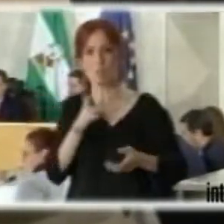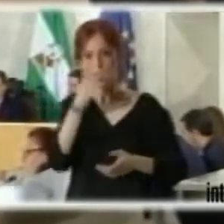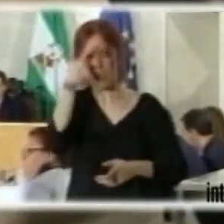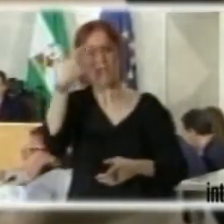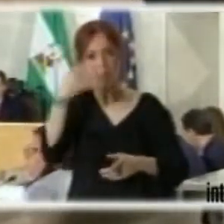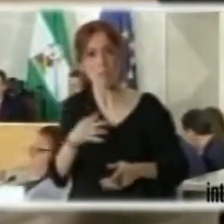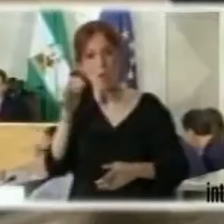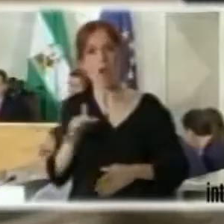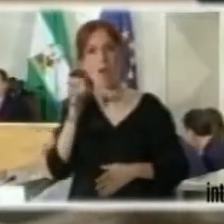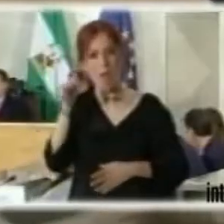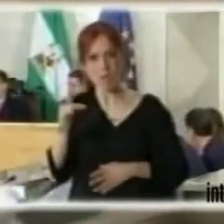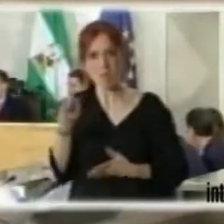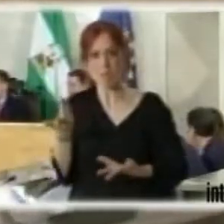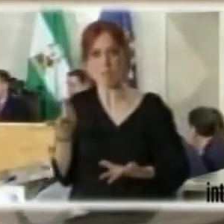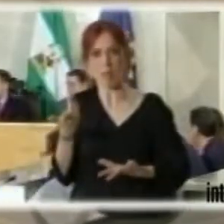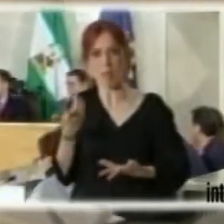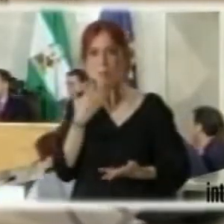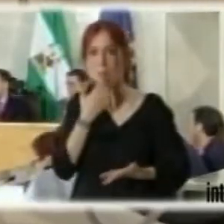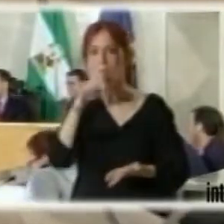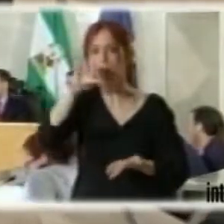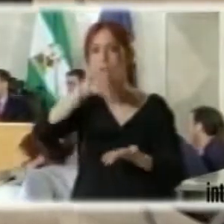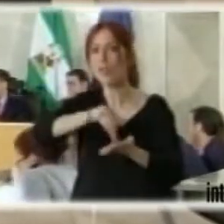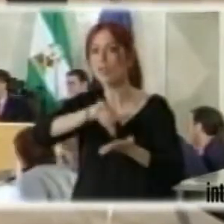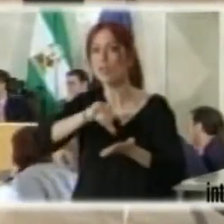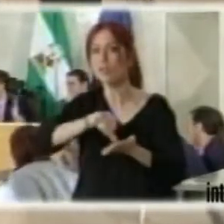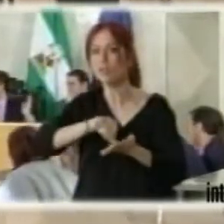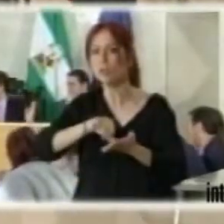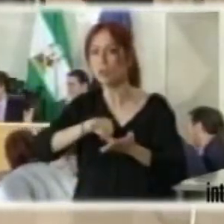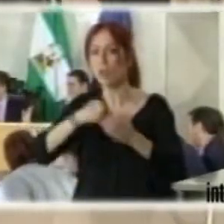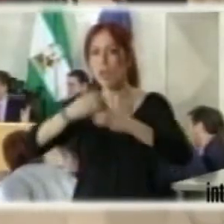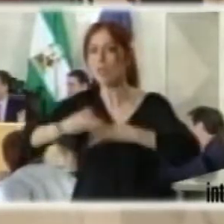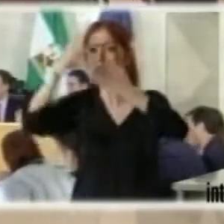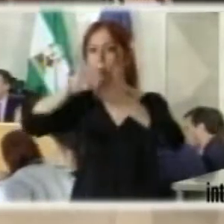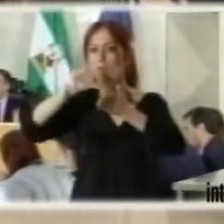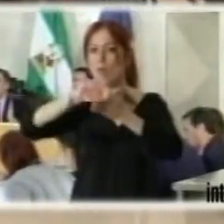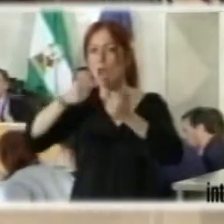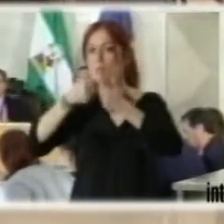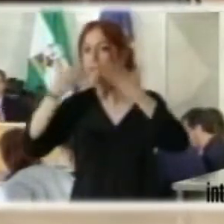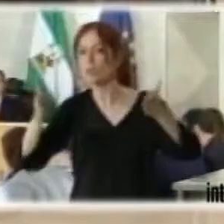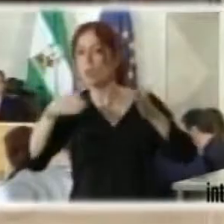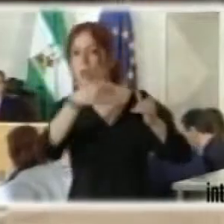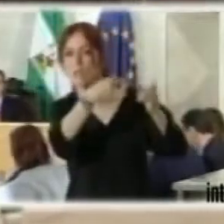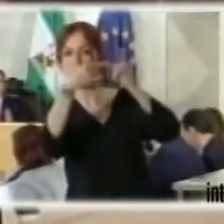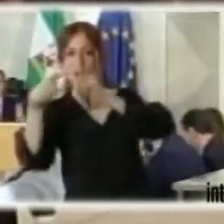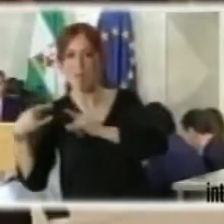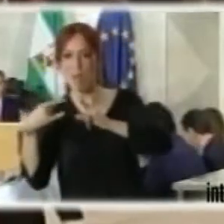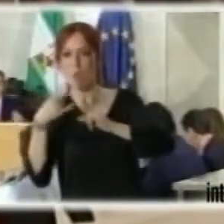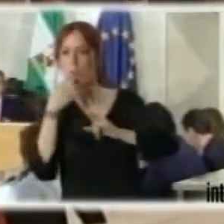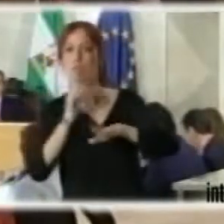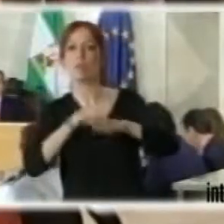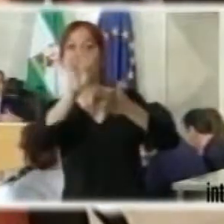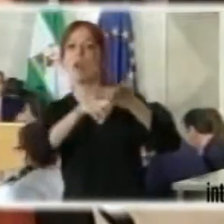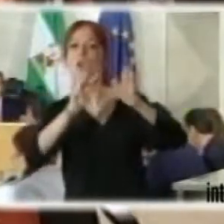21 para el concierto de operaciones que permitan financiar la construcción del futuro edificio de la Gerencia de Urbanismo.